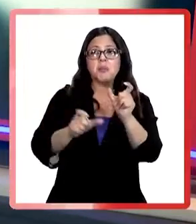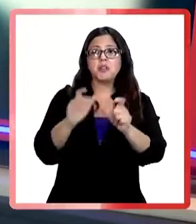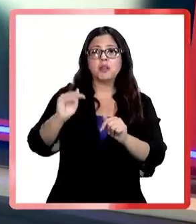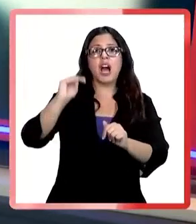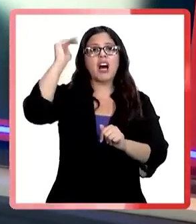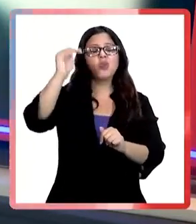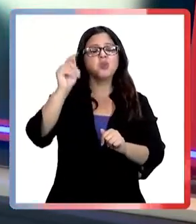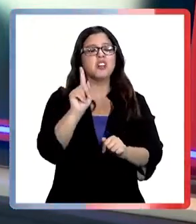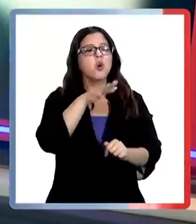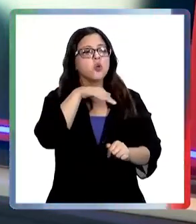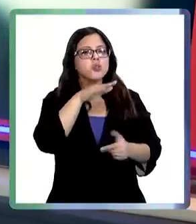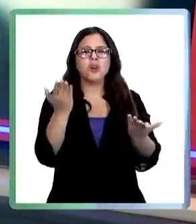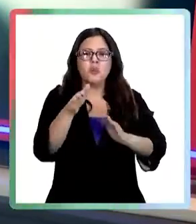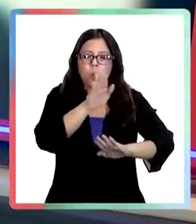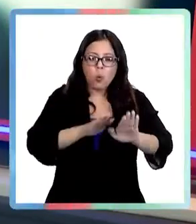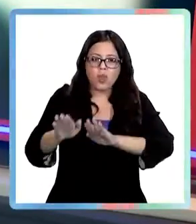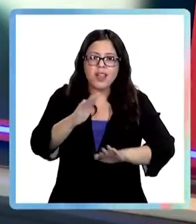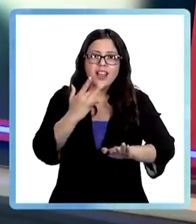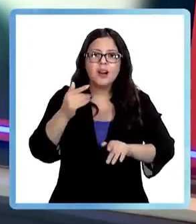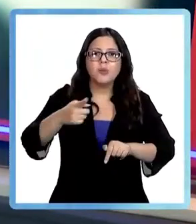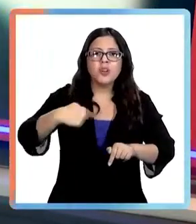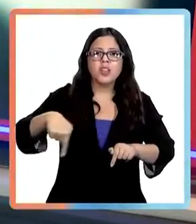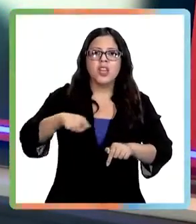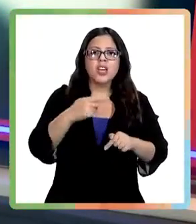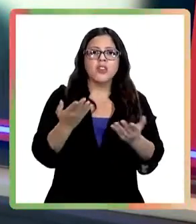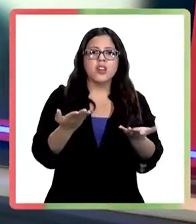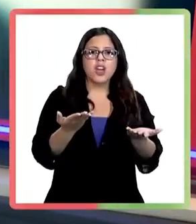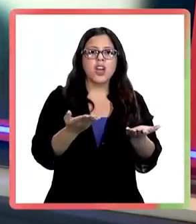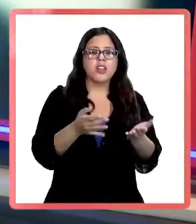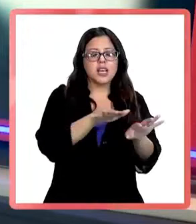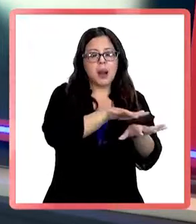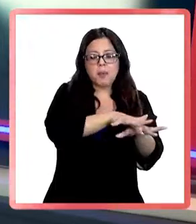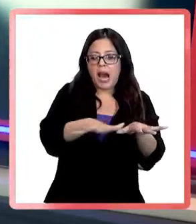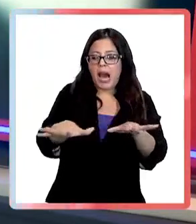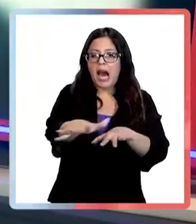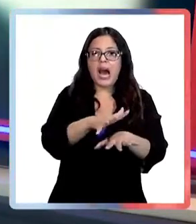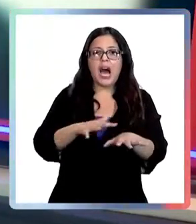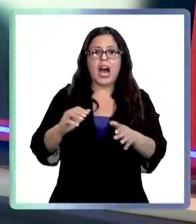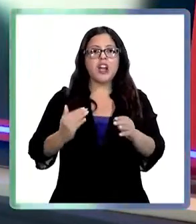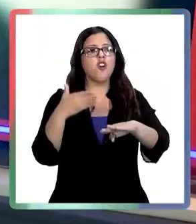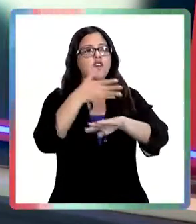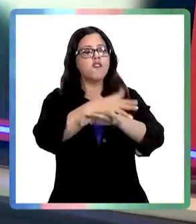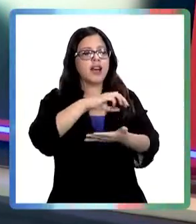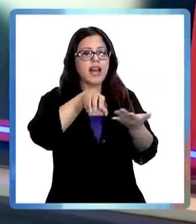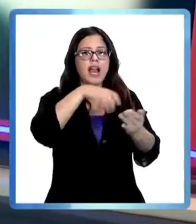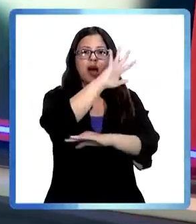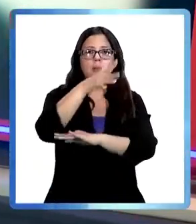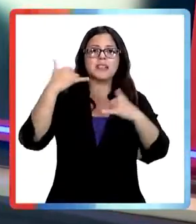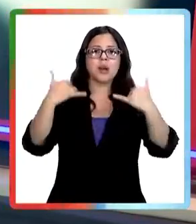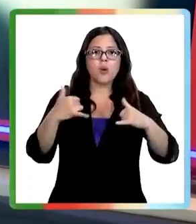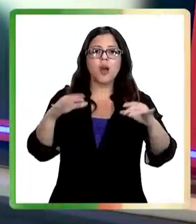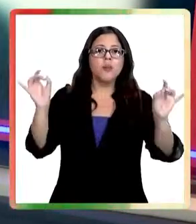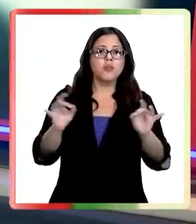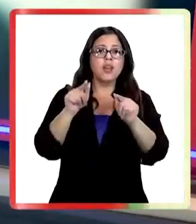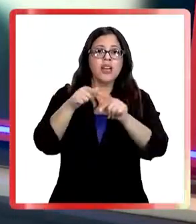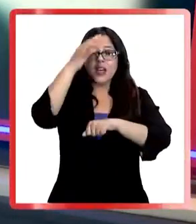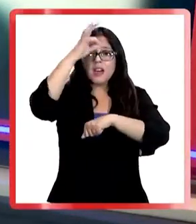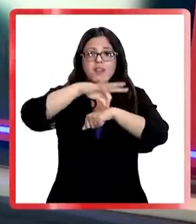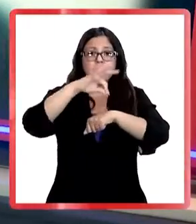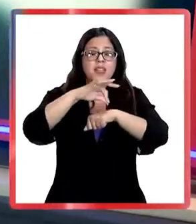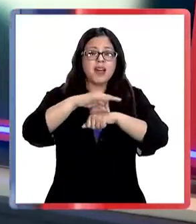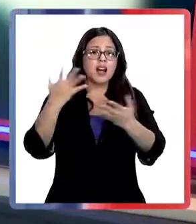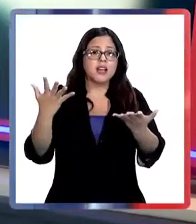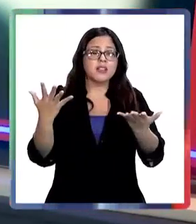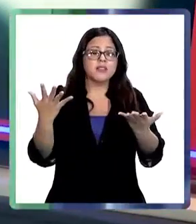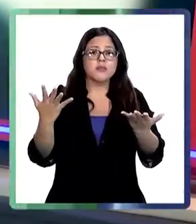la usan, ¿cómo cuidarlos a ellos? Porque ellos, ¿verdad?, pasan sus manitos por todos lados, van a una plaza, juegan, probablemente pueden ahí